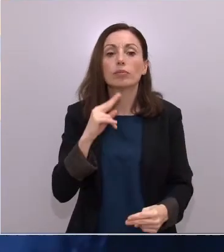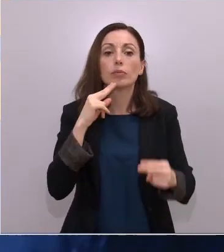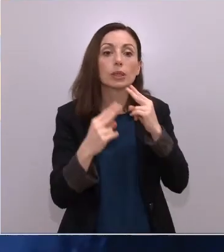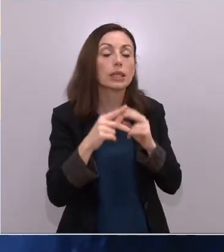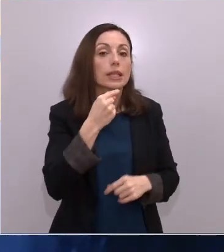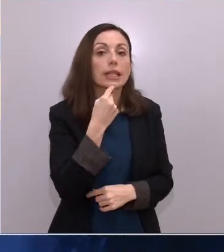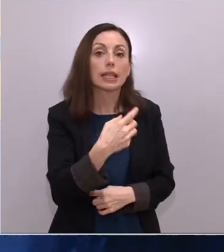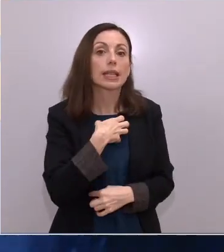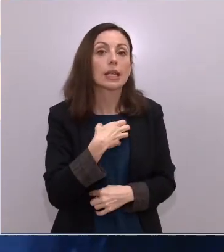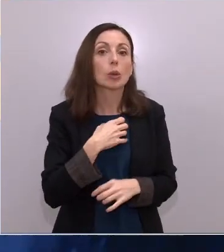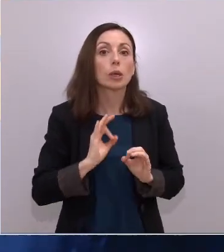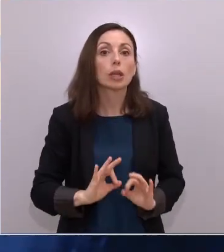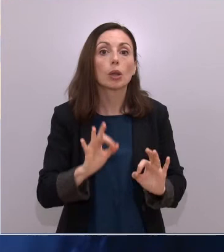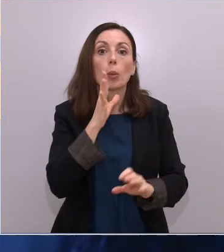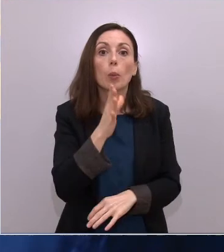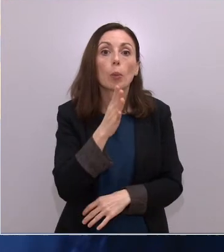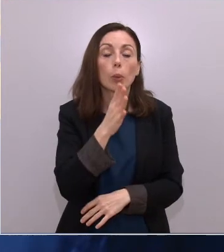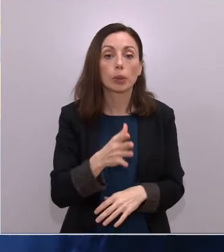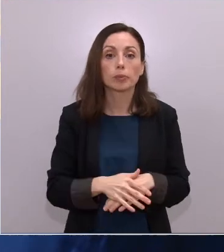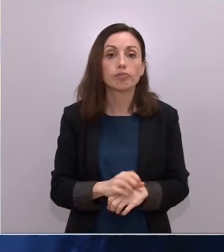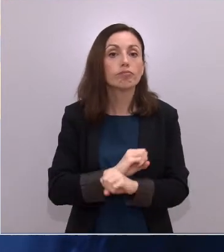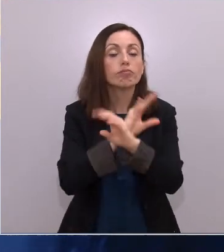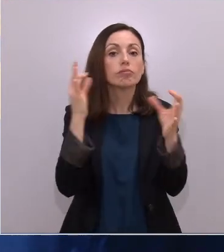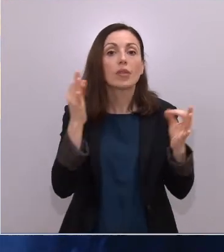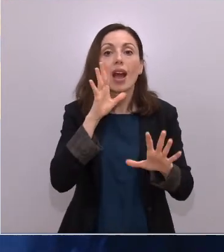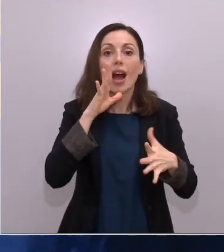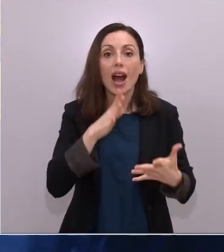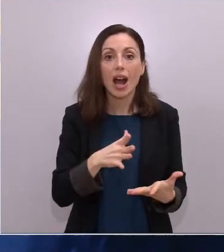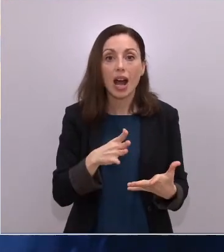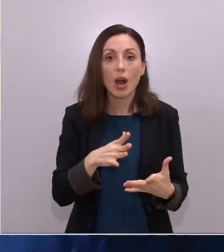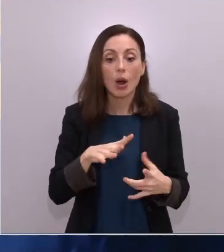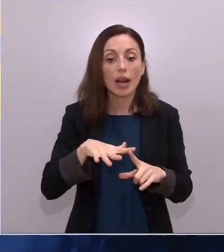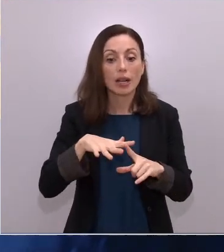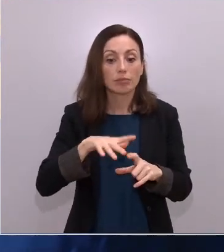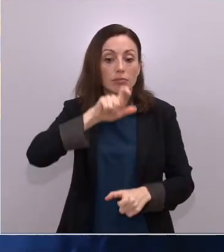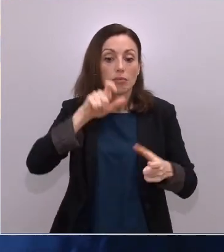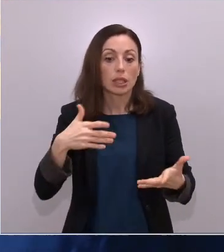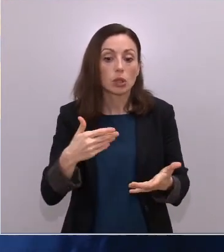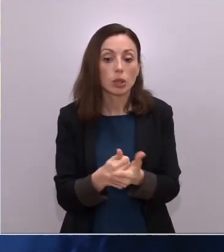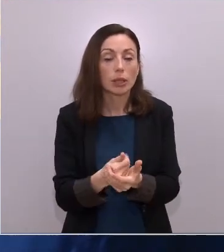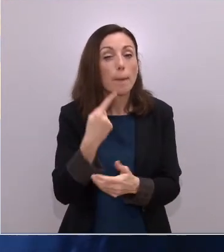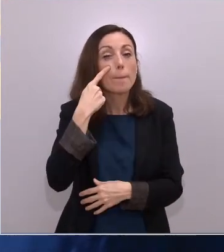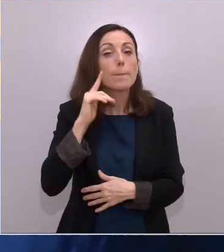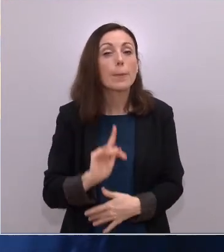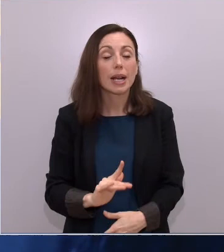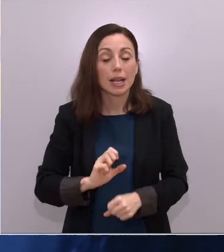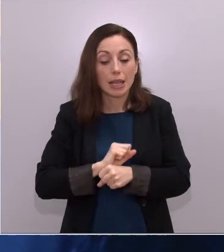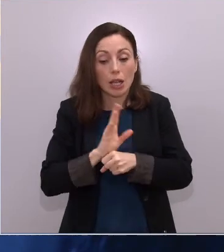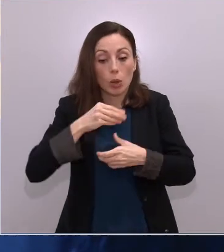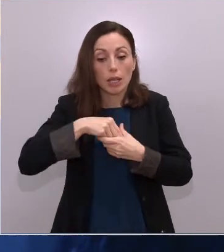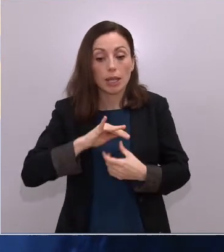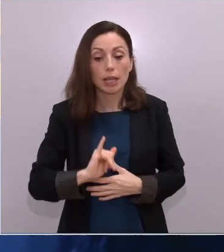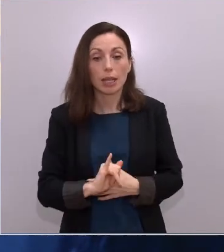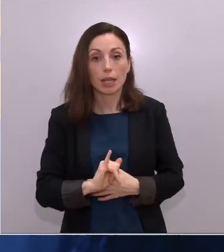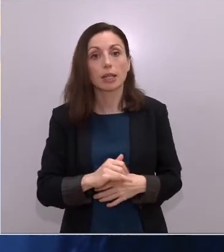no le puedo decir con exactitud cómo está. Lo que sí está claro es que ahora mismo ya todos los casos en principio que surgen como posibles COVID en el marco del